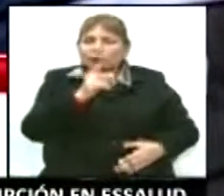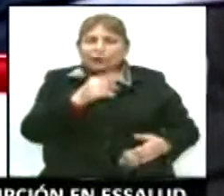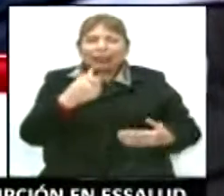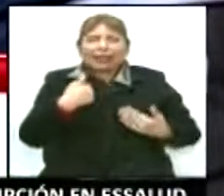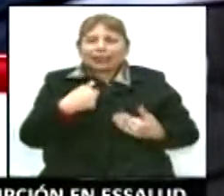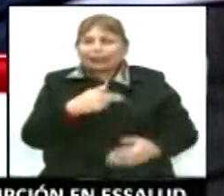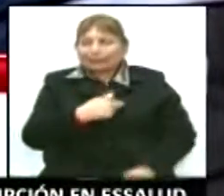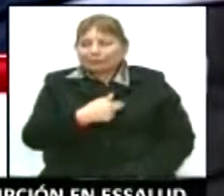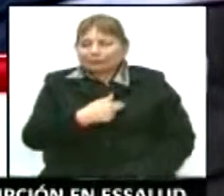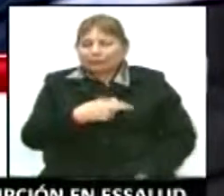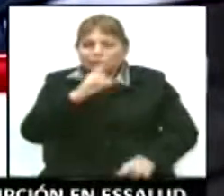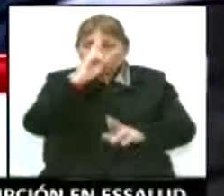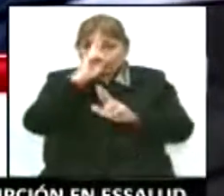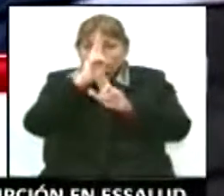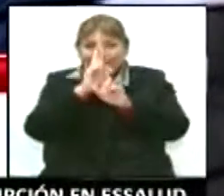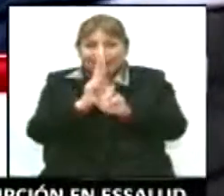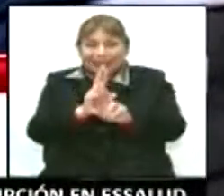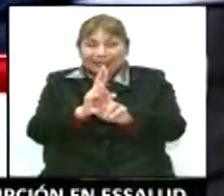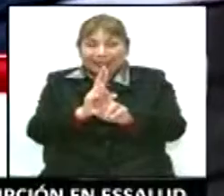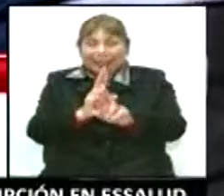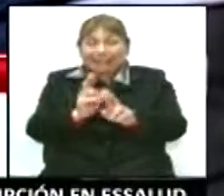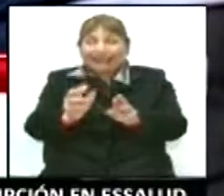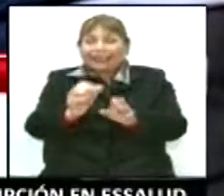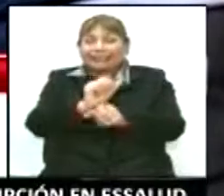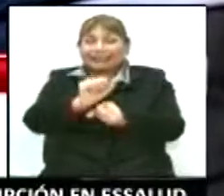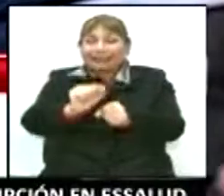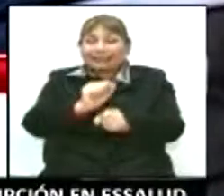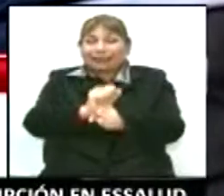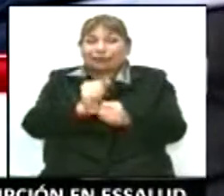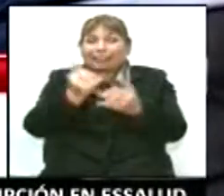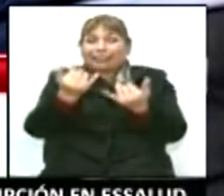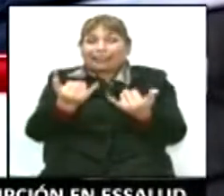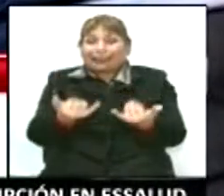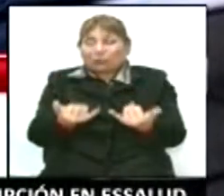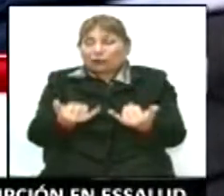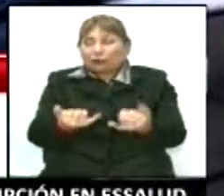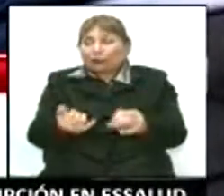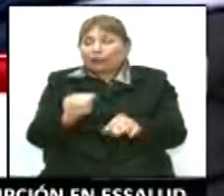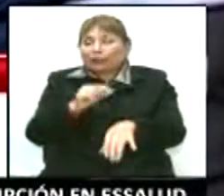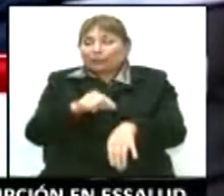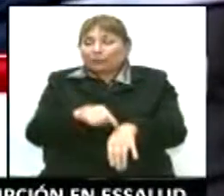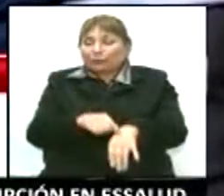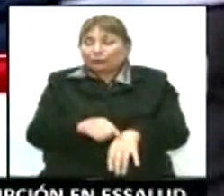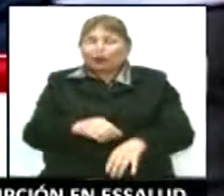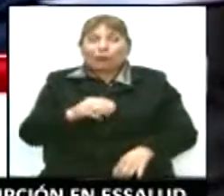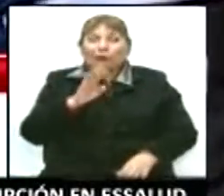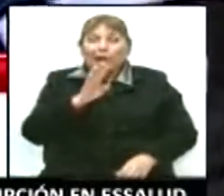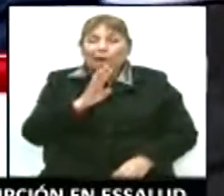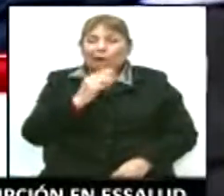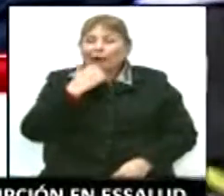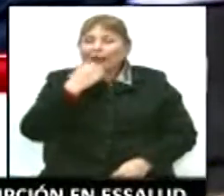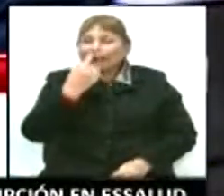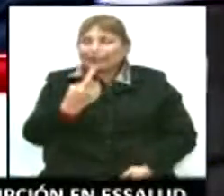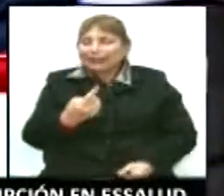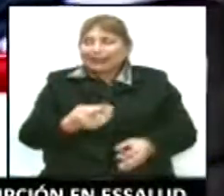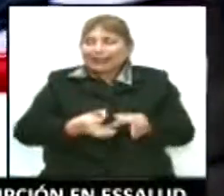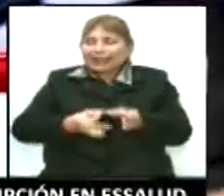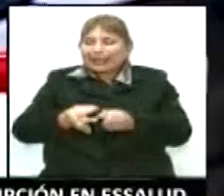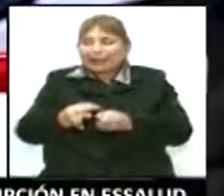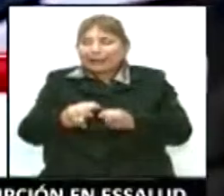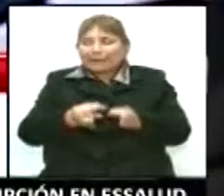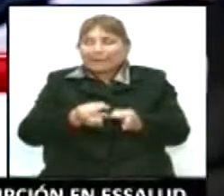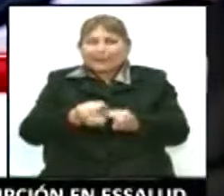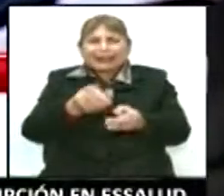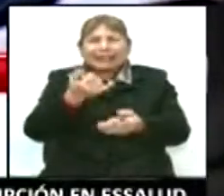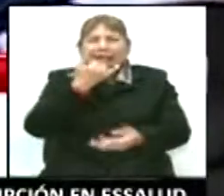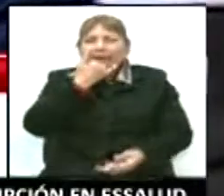está respetando. La citación del día de hoy en el punto correspondiente era para que usted nos explique qué